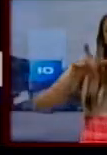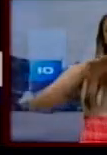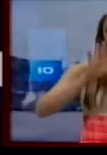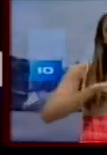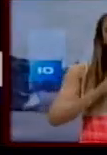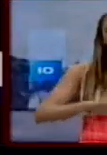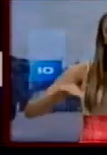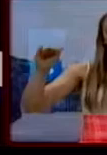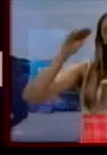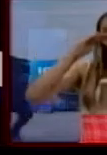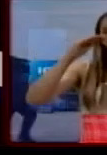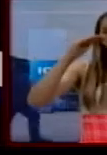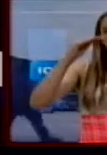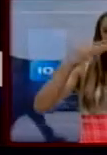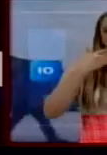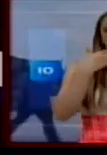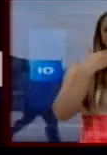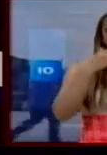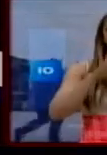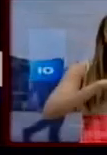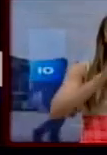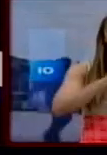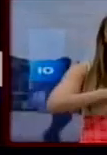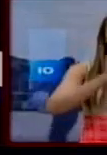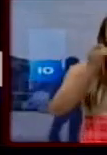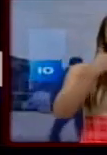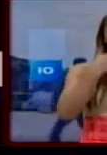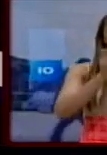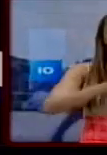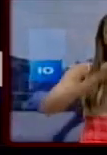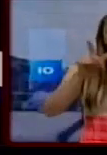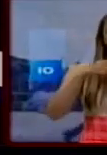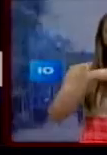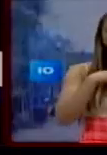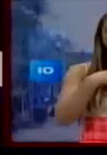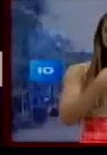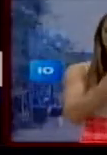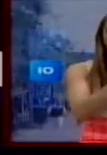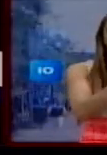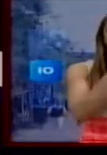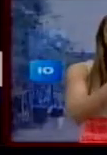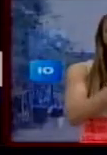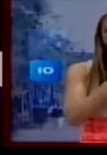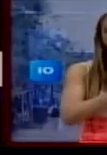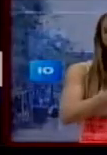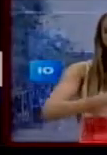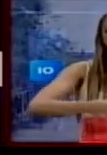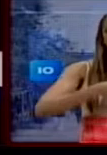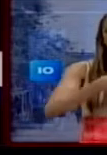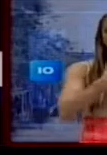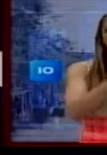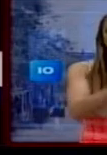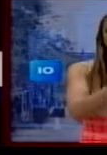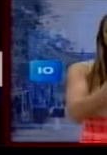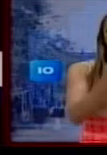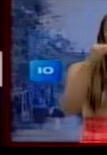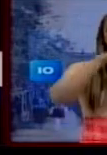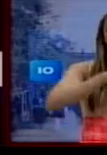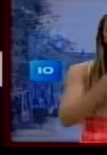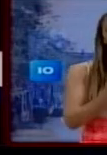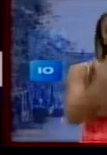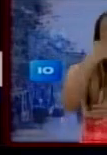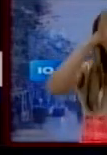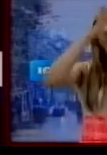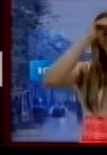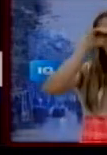nivel de los dos estados. Íbamos muy bien en la negociación o la renegociación para la construcción de un nuevo acuerdo